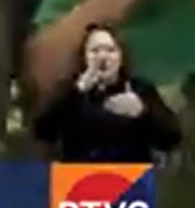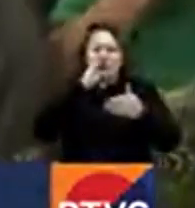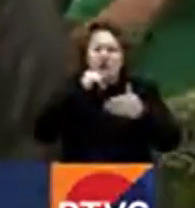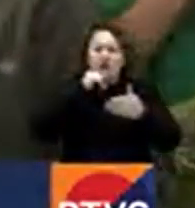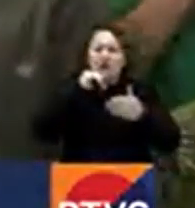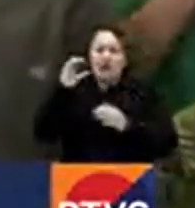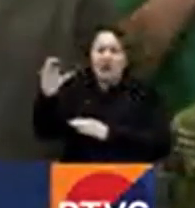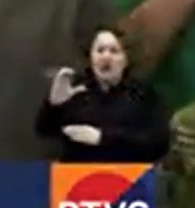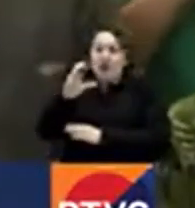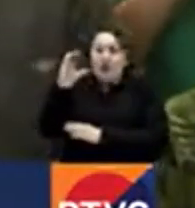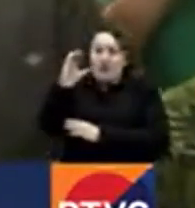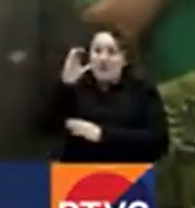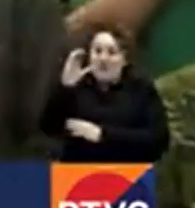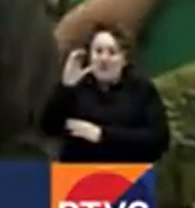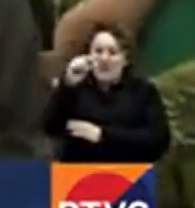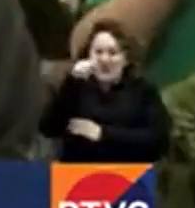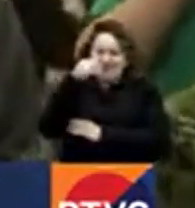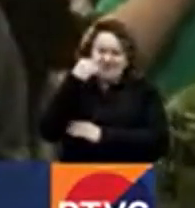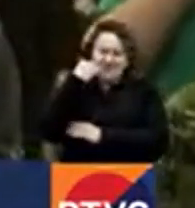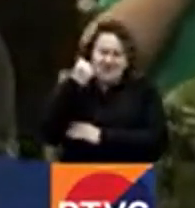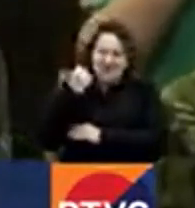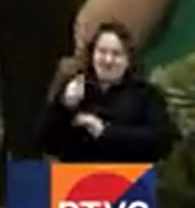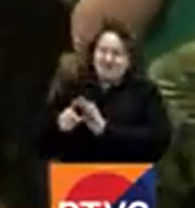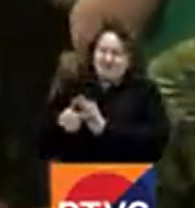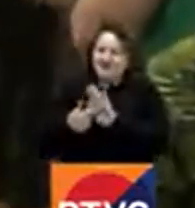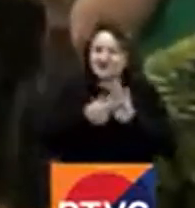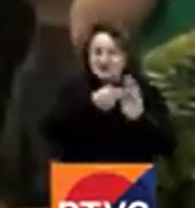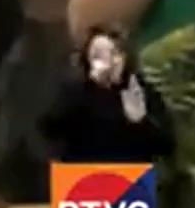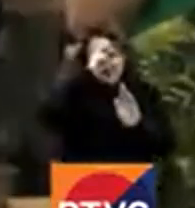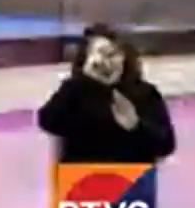Colombia, y esta trotamundos no pierde el norte.